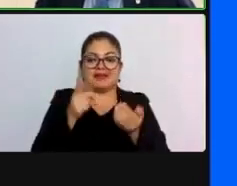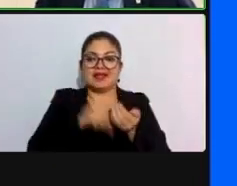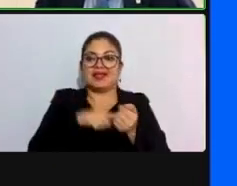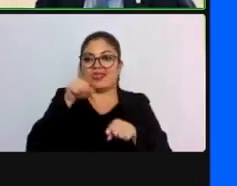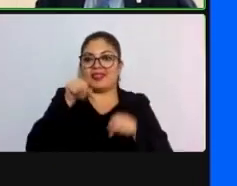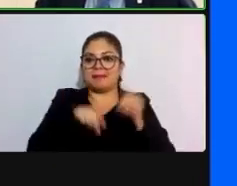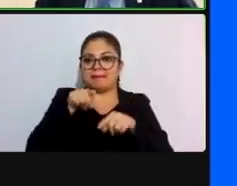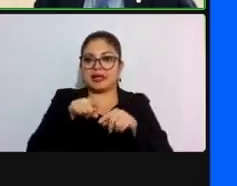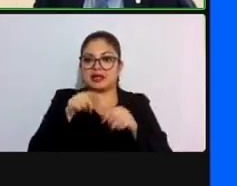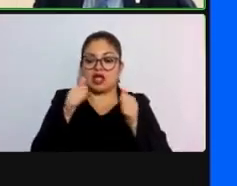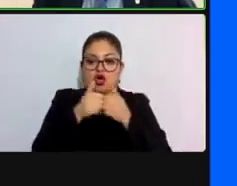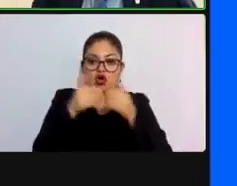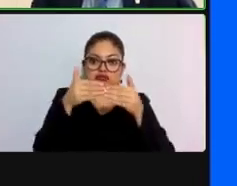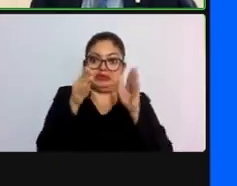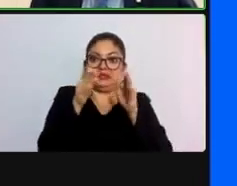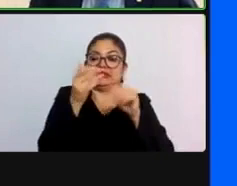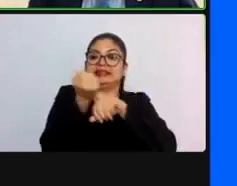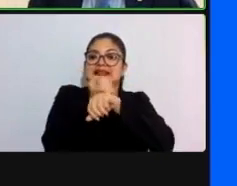no.